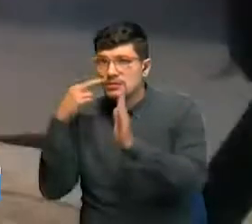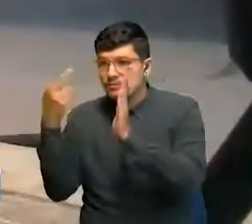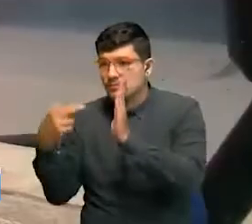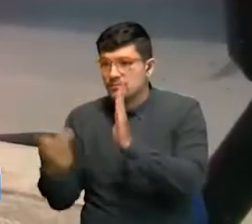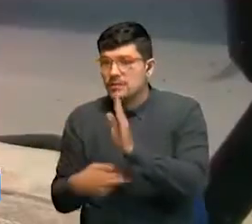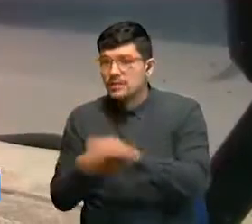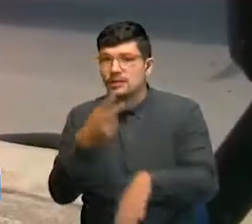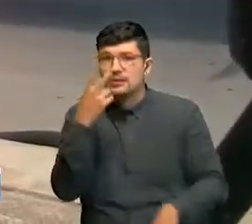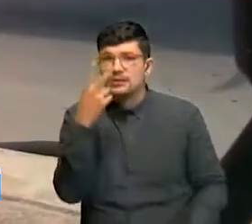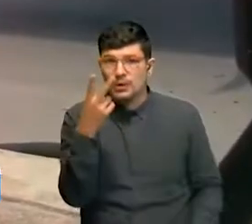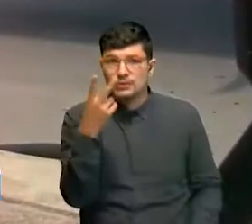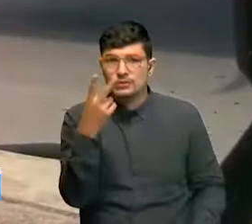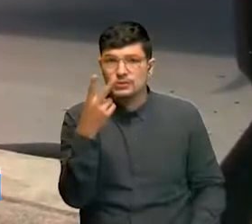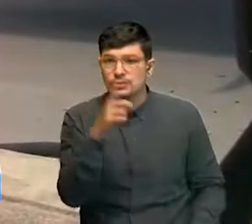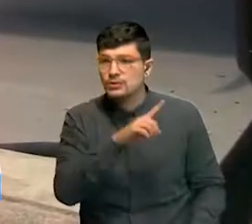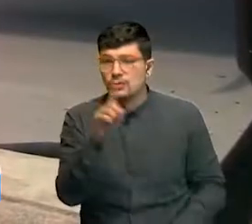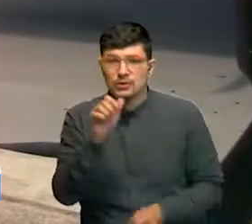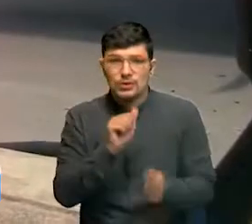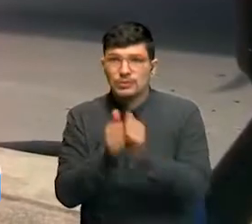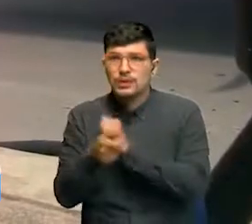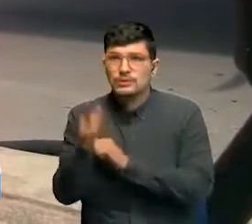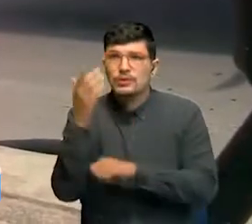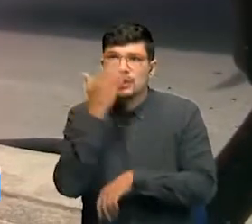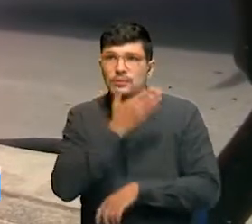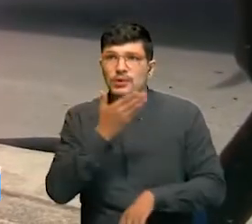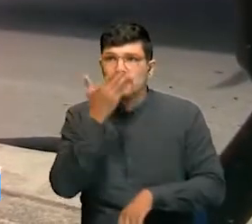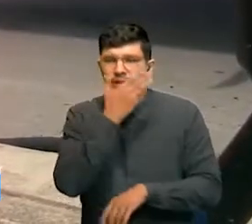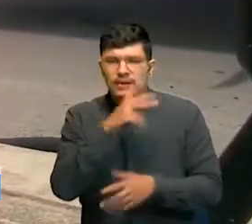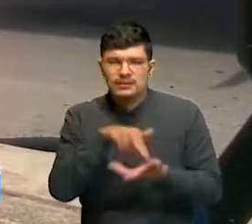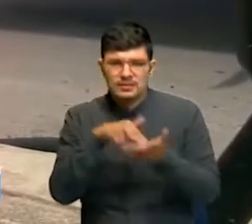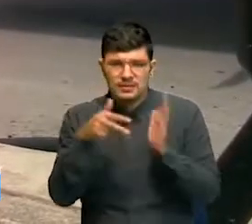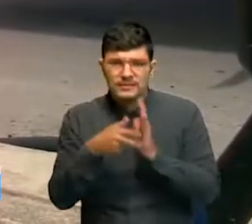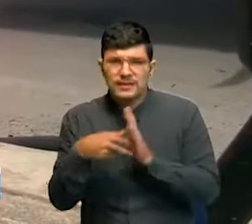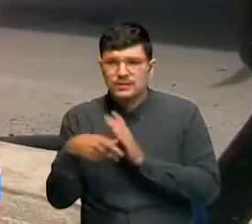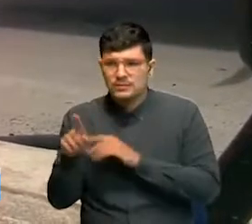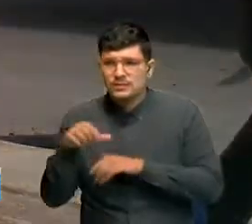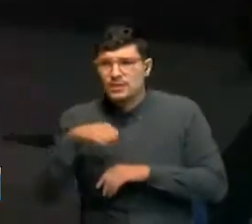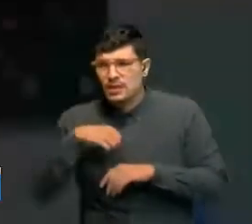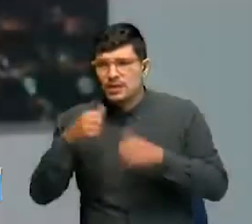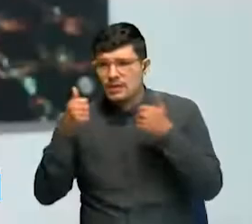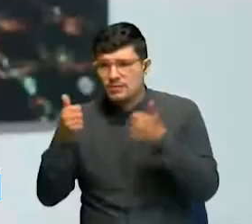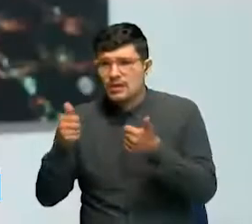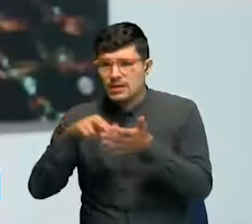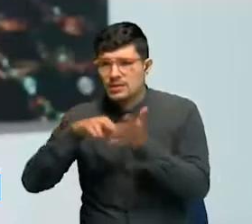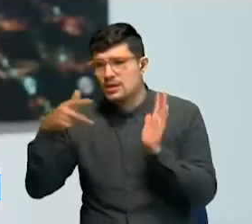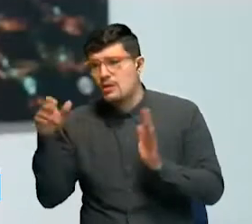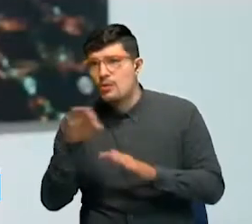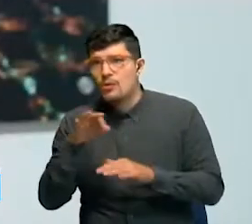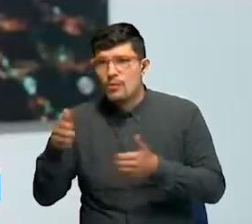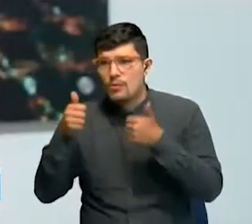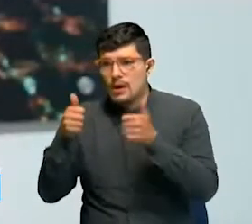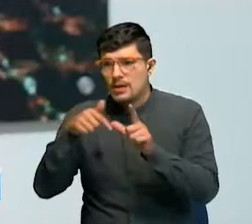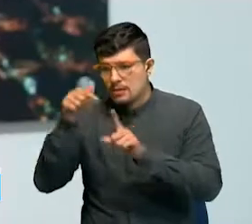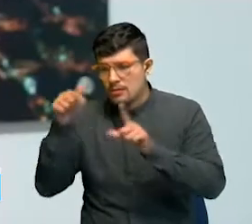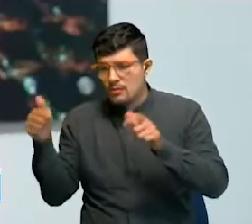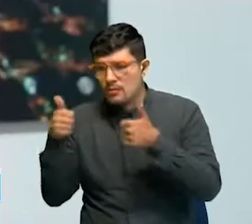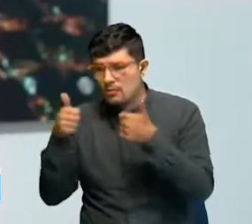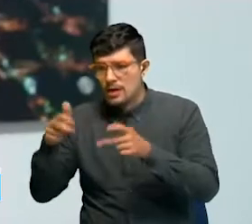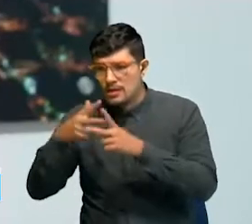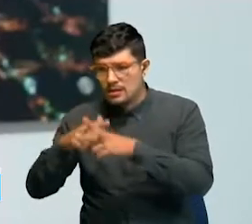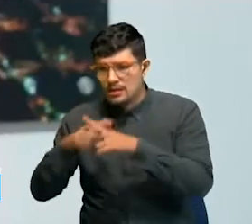dos vehículos no pasaron la prueba. Eso quiere decir que el hecho de que tenga una buena tecnología o una buena calibración o un buen